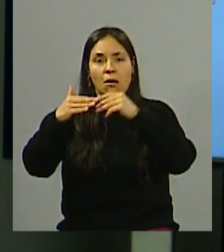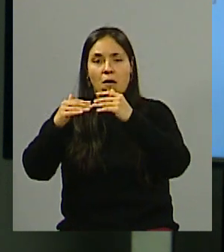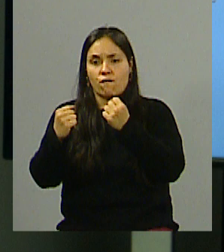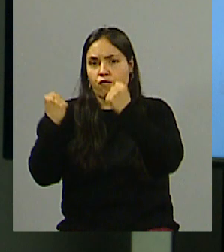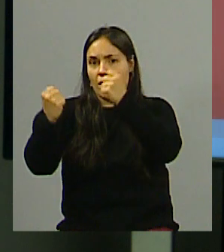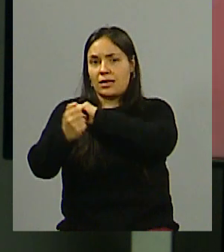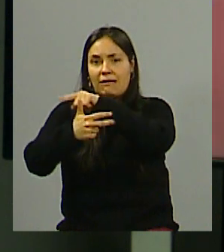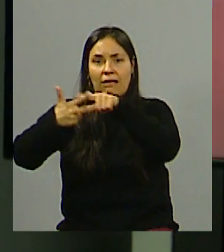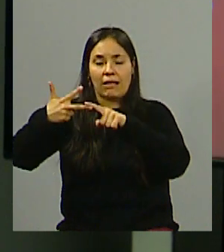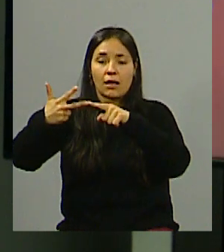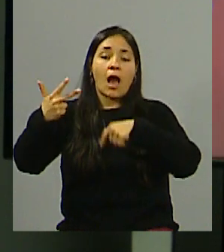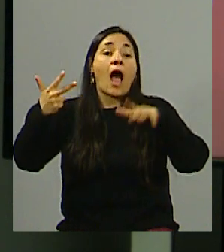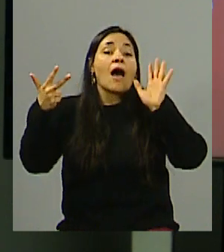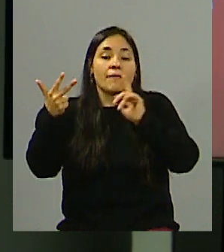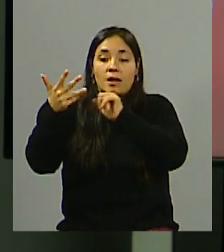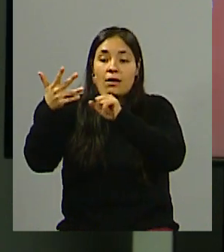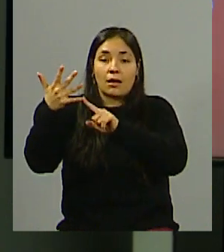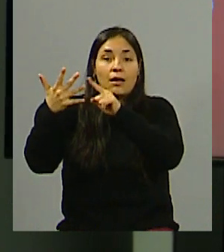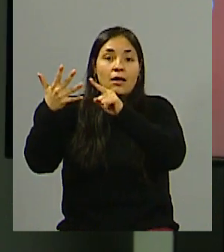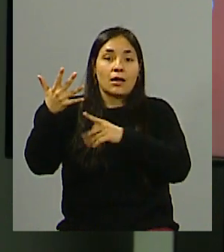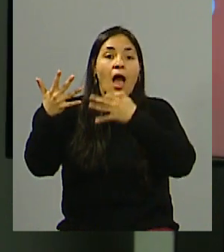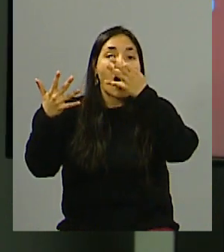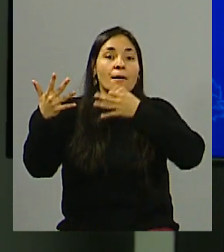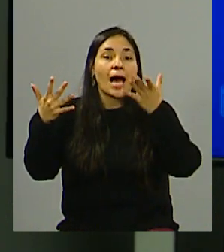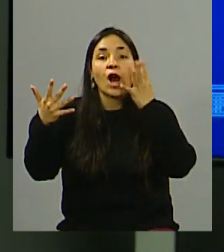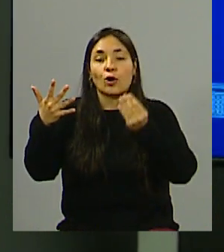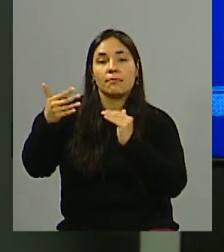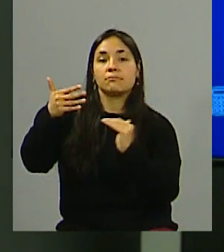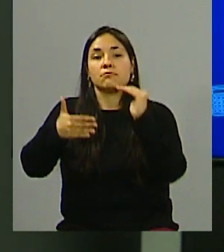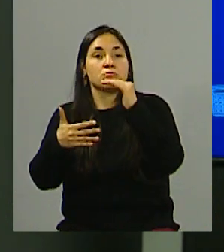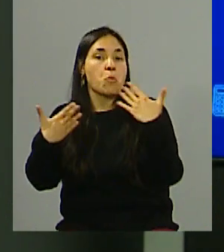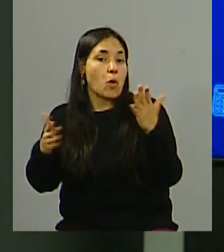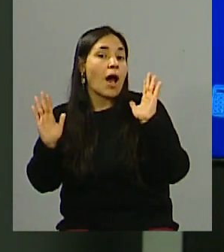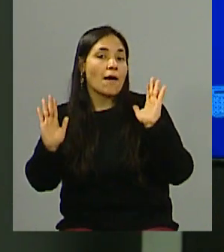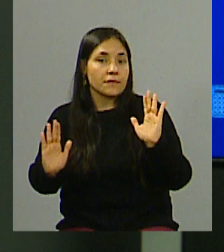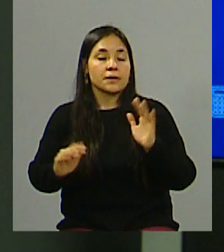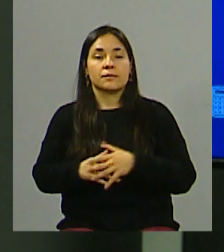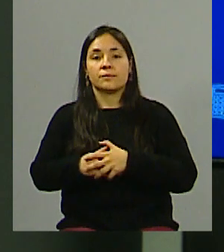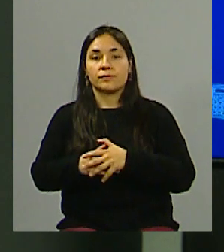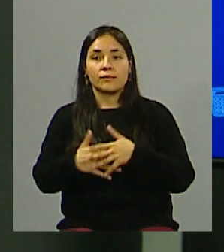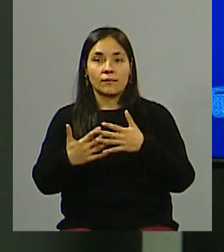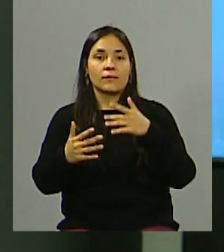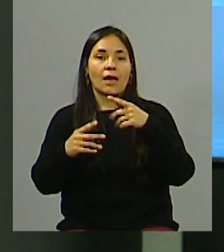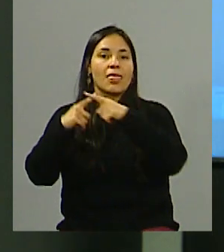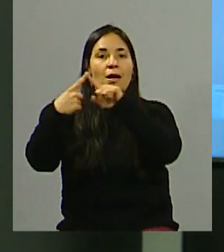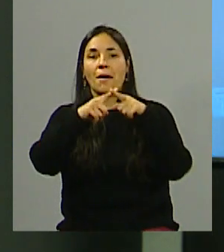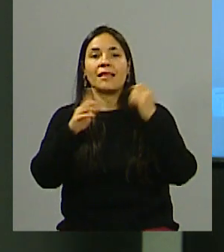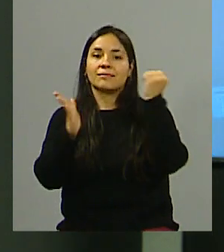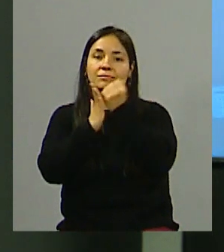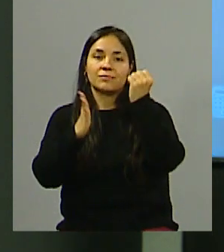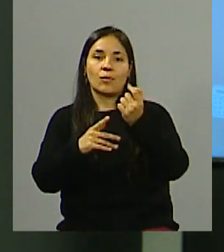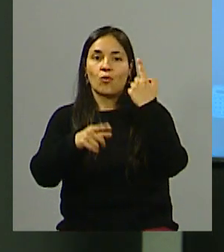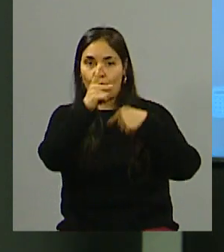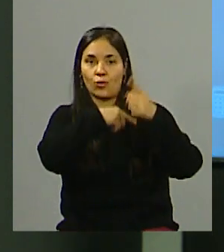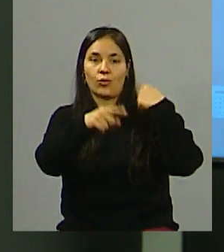generar mensajes que permitan también modificar su posicionamiento. Claro. Han habido debates históricos, por ejemplo el